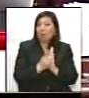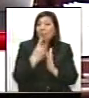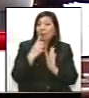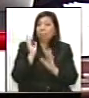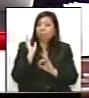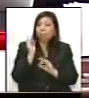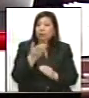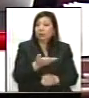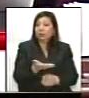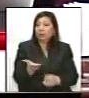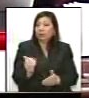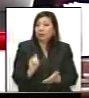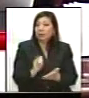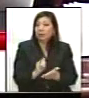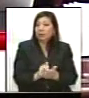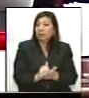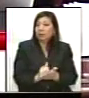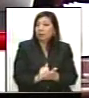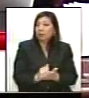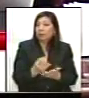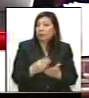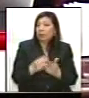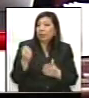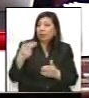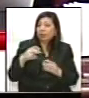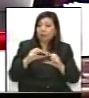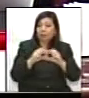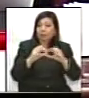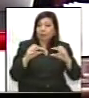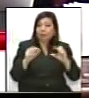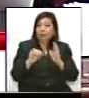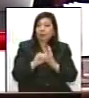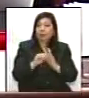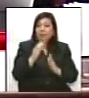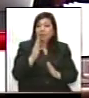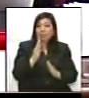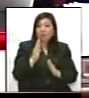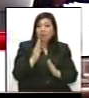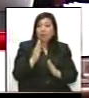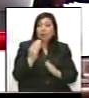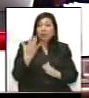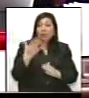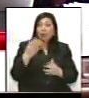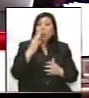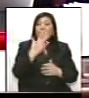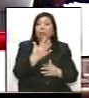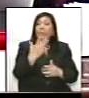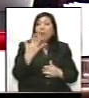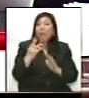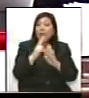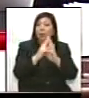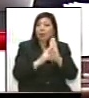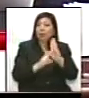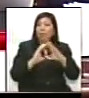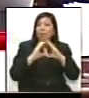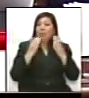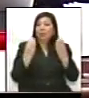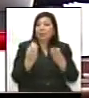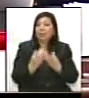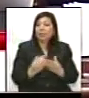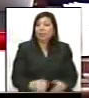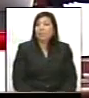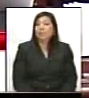exponga su posición en aplicación a lo dispuesto en el tercer párrafo del inciso b del artículo 55 del reglamento del congreso de la